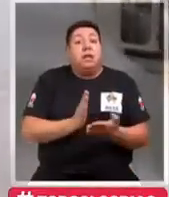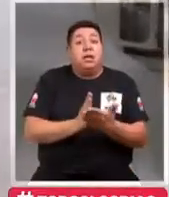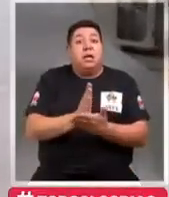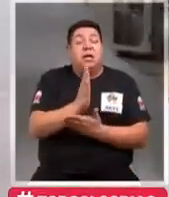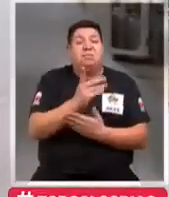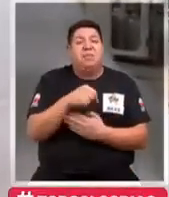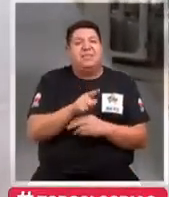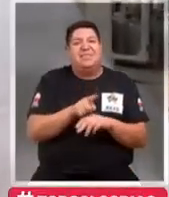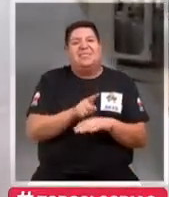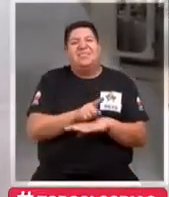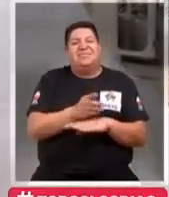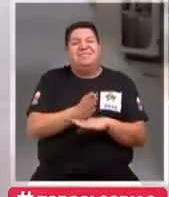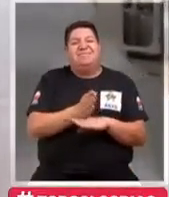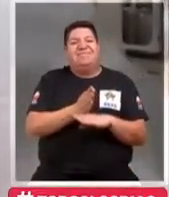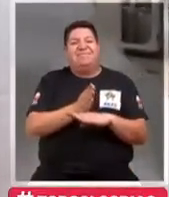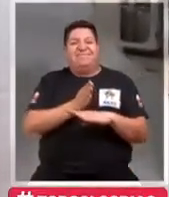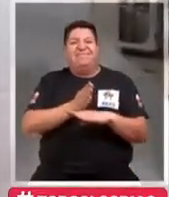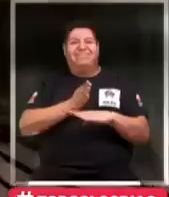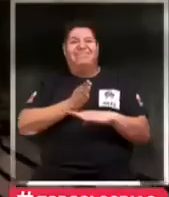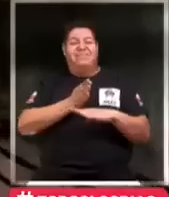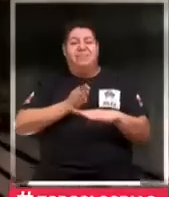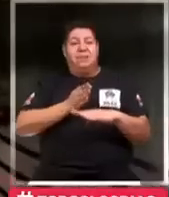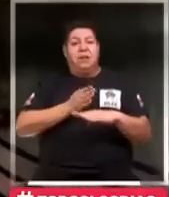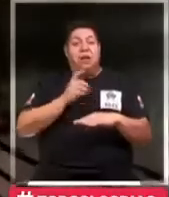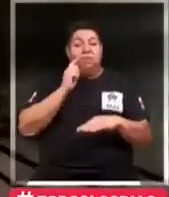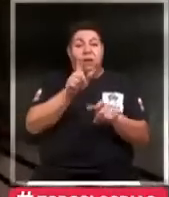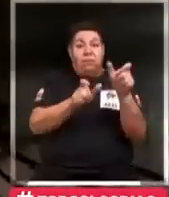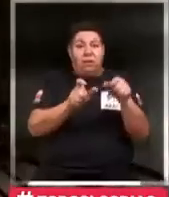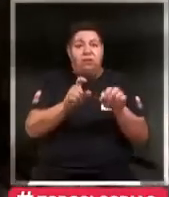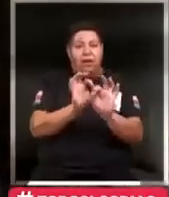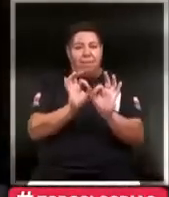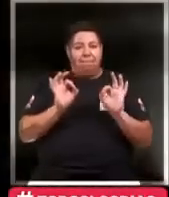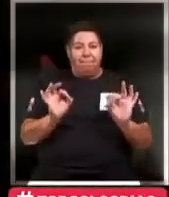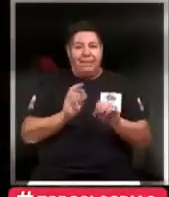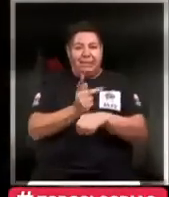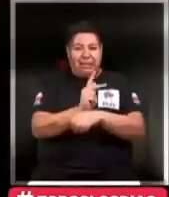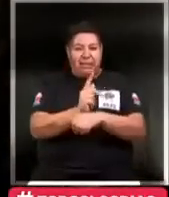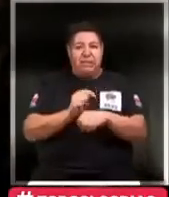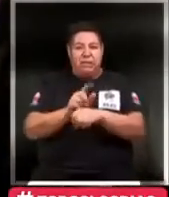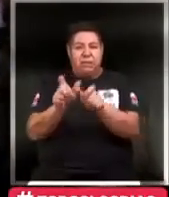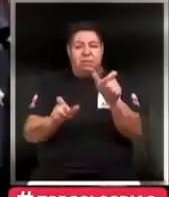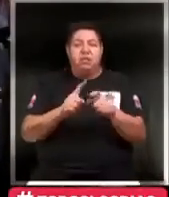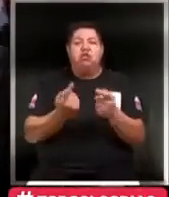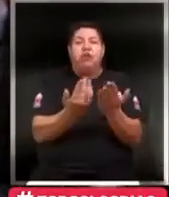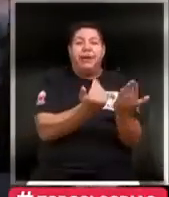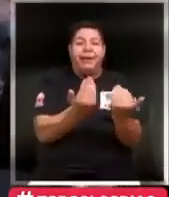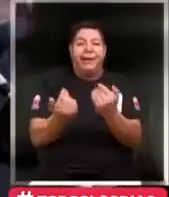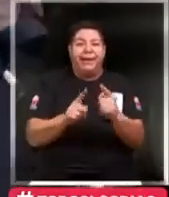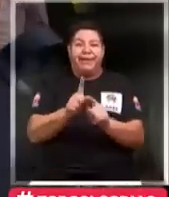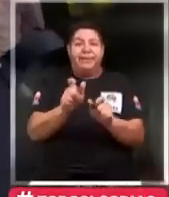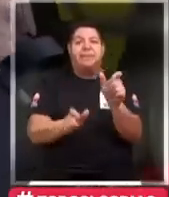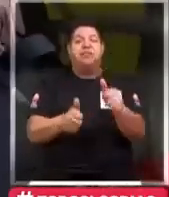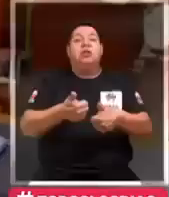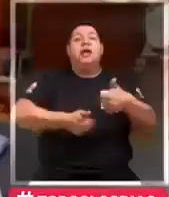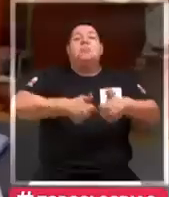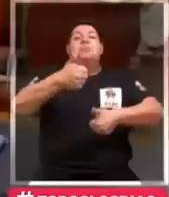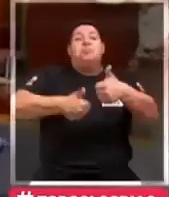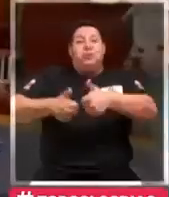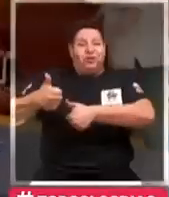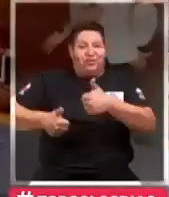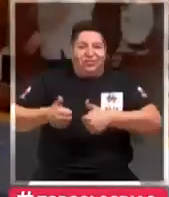quería ir y a reconocer a los kines. Me di cuenta que necesitaba a profesionales